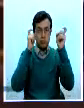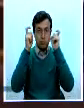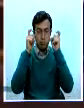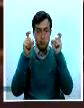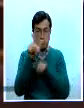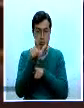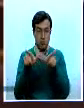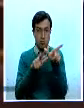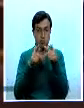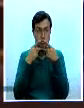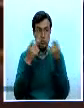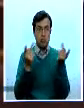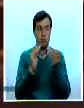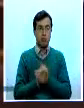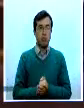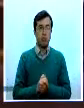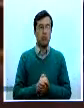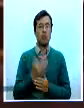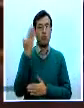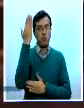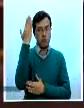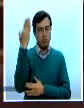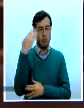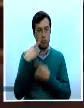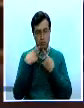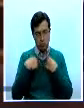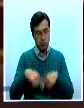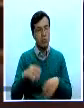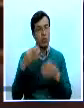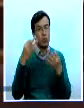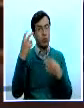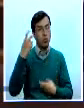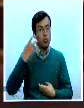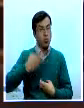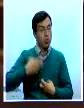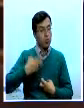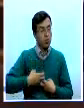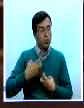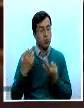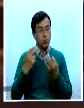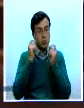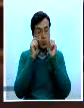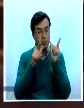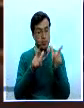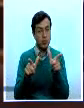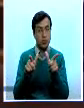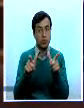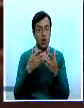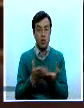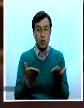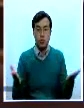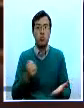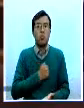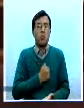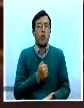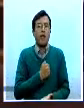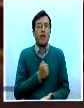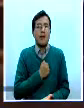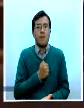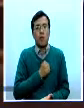espacio público ya lo dijo él el señor alcalde nosotros vamos a ser muy estrictos en velar y cuidar el patrimonio de los quiteños de los